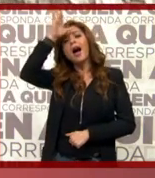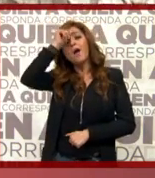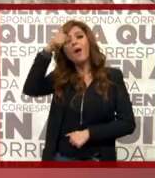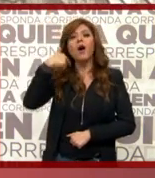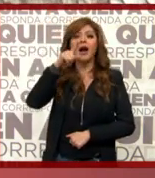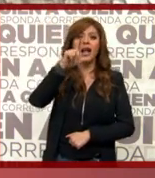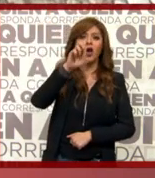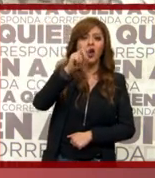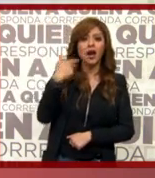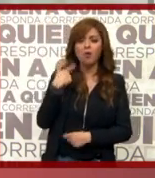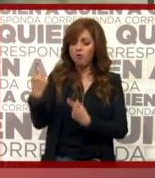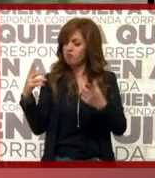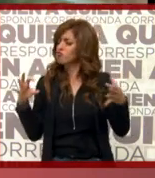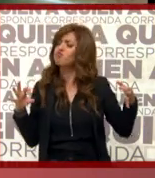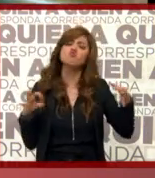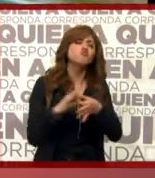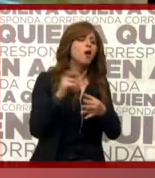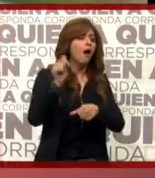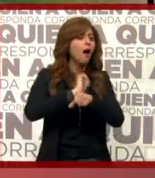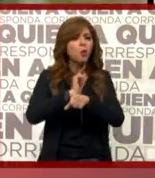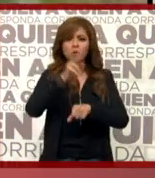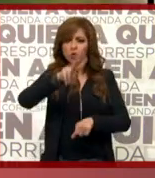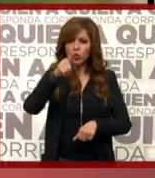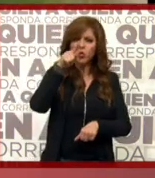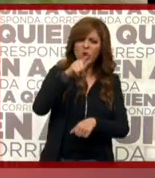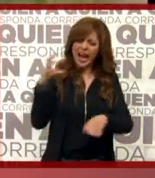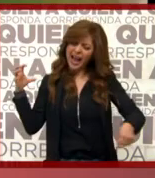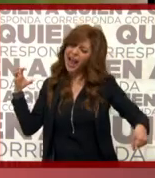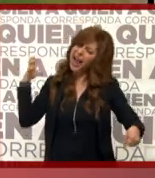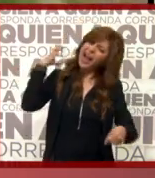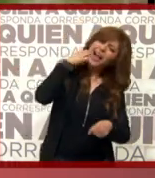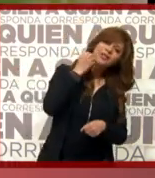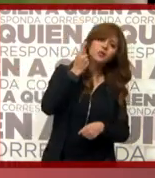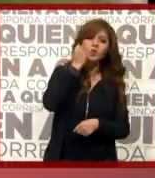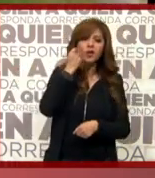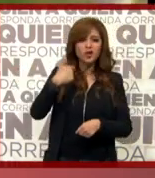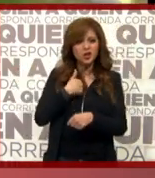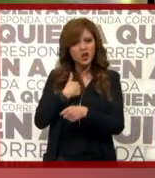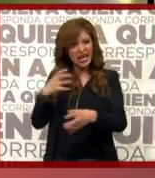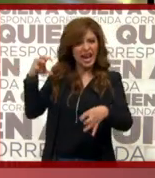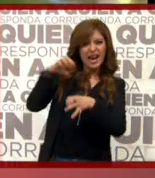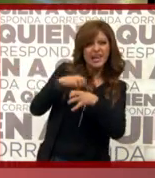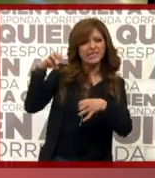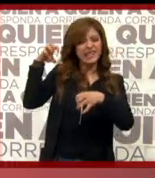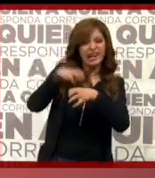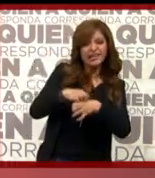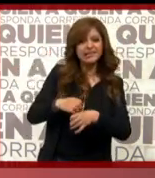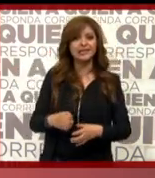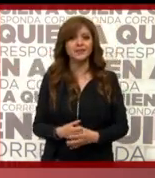No hombre fue inmediata Él me decía no tú muérdeme tú muérdeme yo pues le